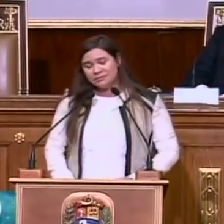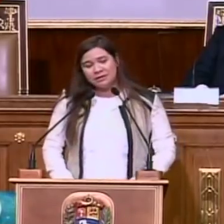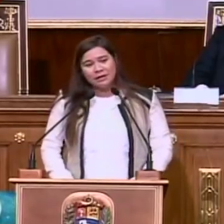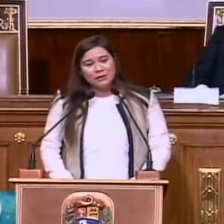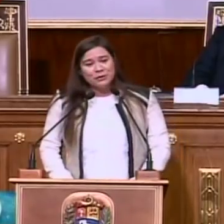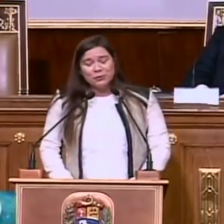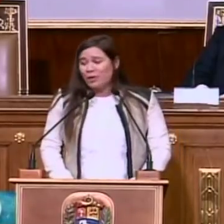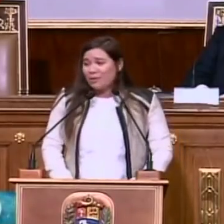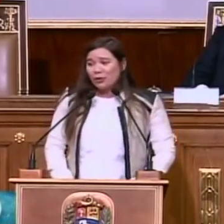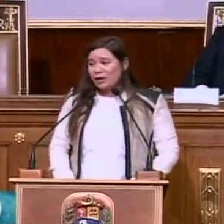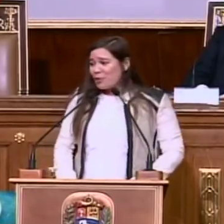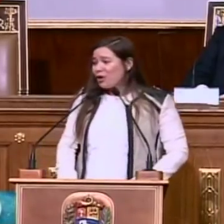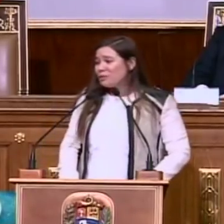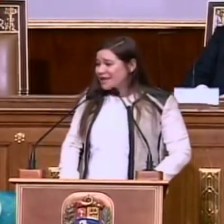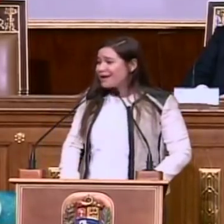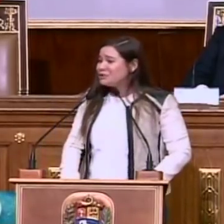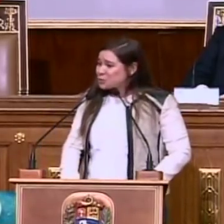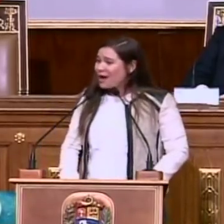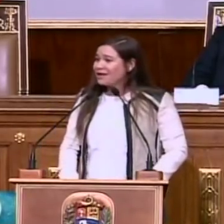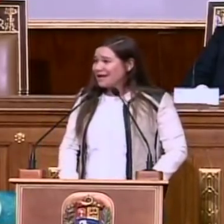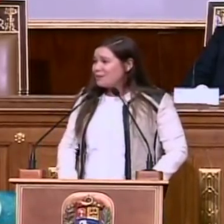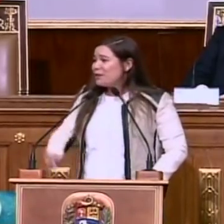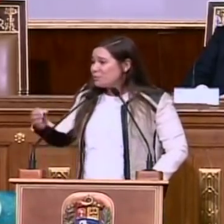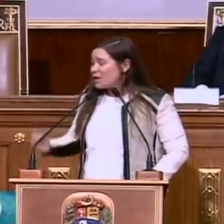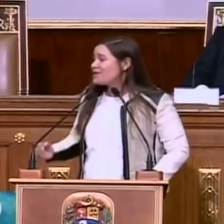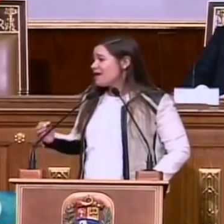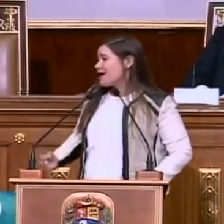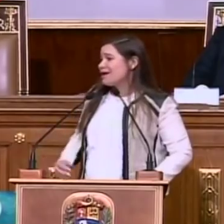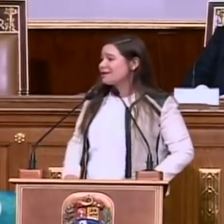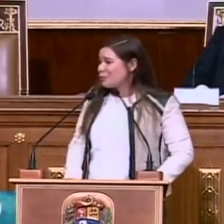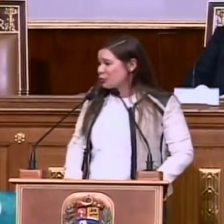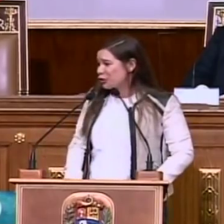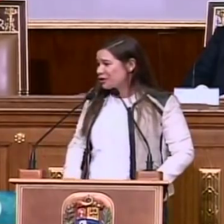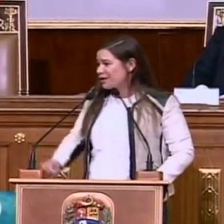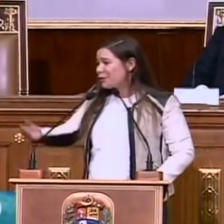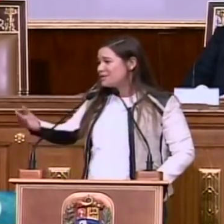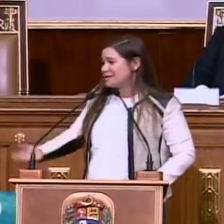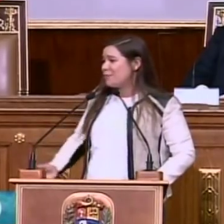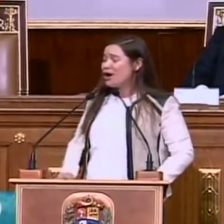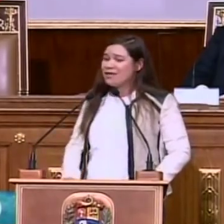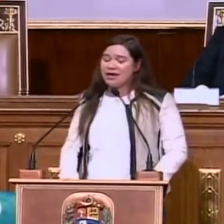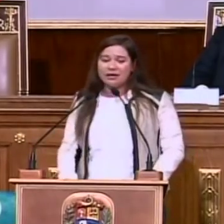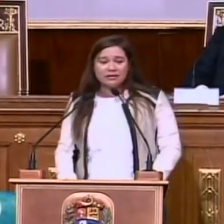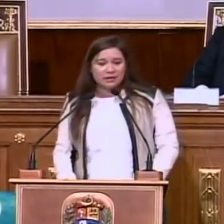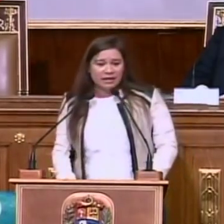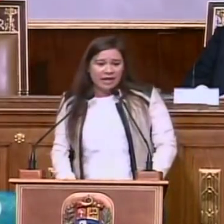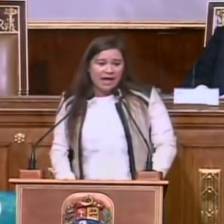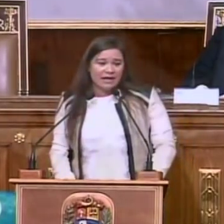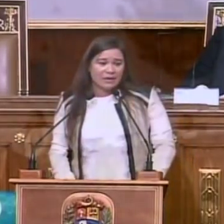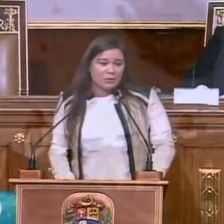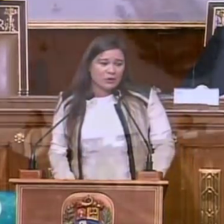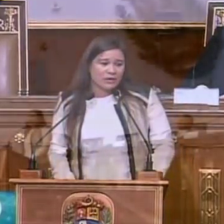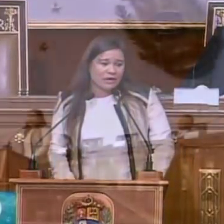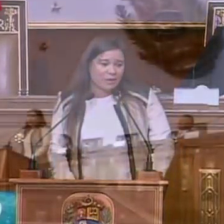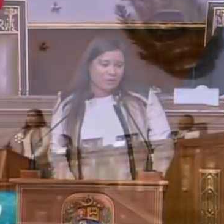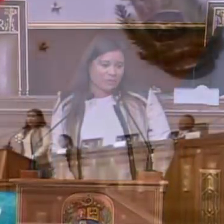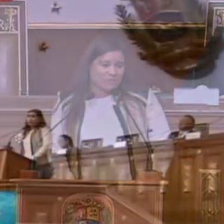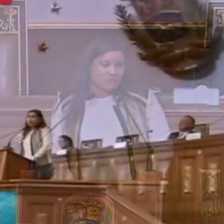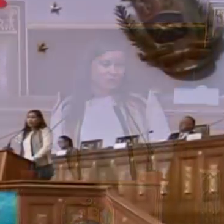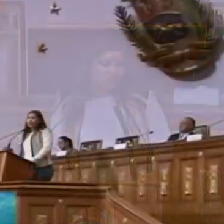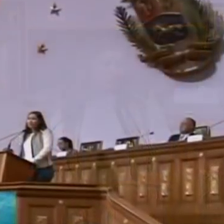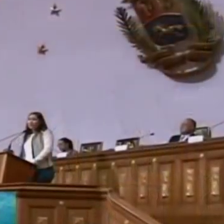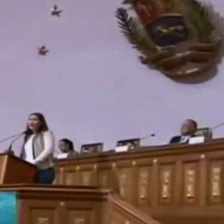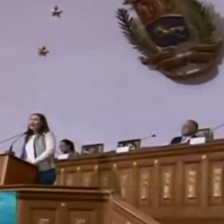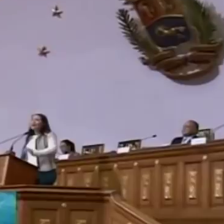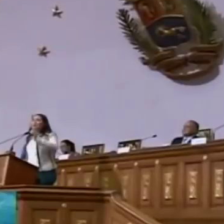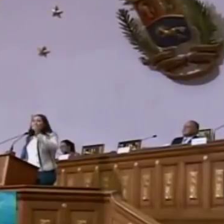amistad. Nunca podremos olvidar al Chuan, que era el primero en llegar a las reuniones, y lo decíamos ayer, a las reuniones de la